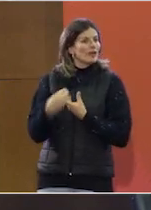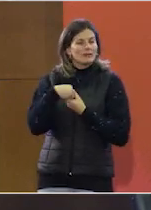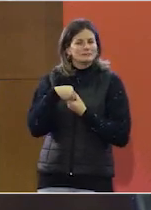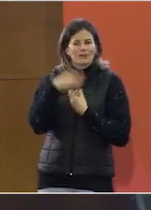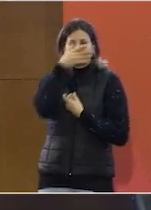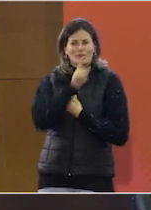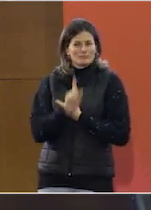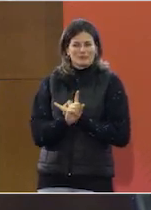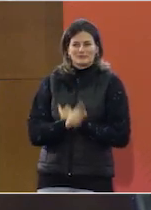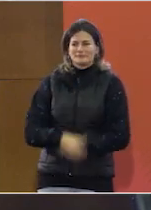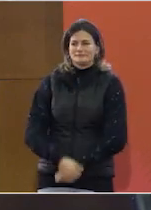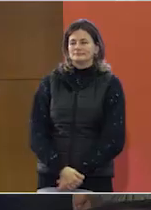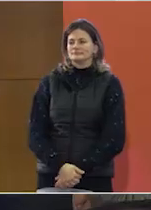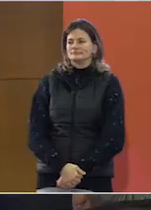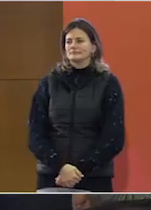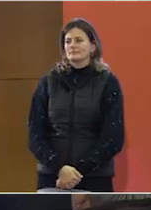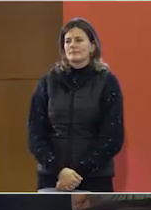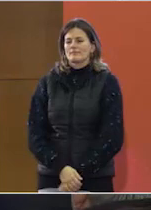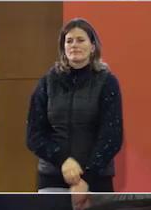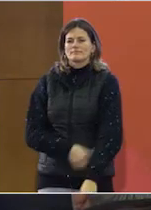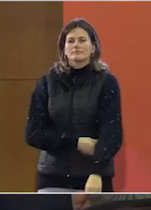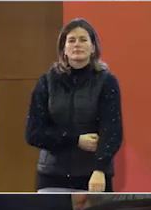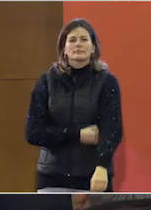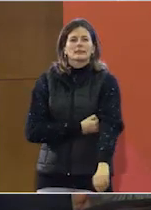lo tienen.